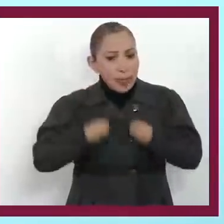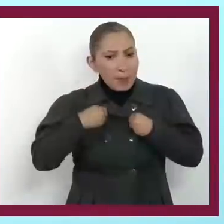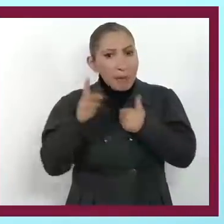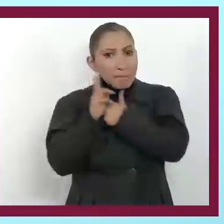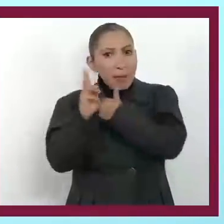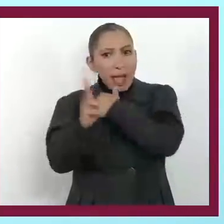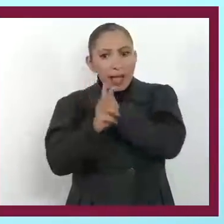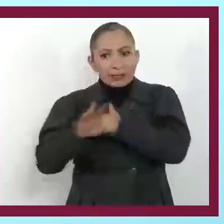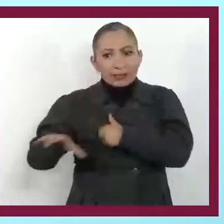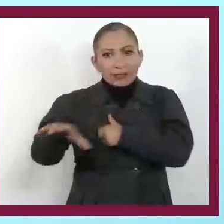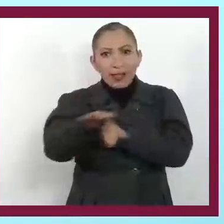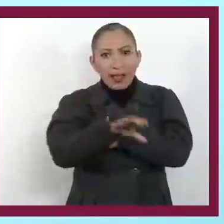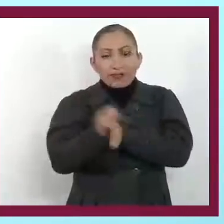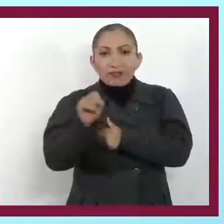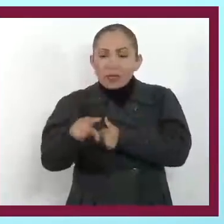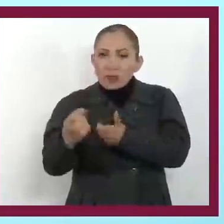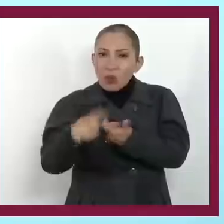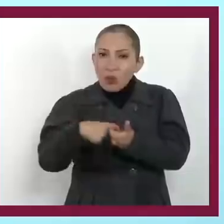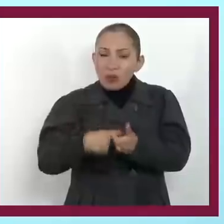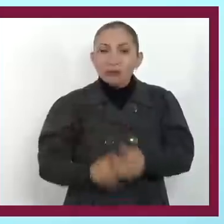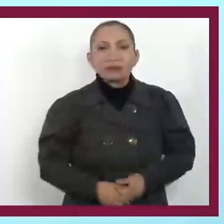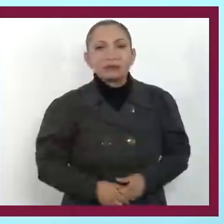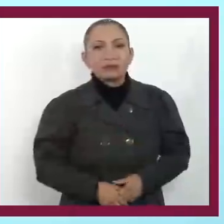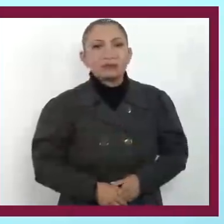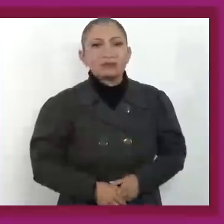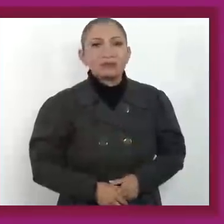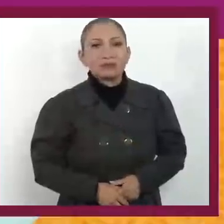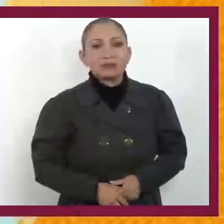la habitan y forman parte de ella.